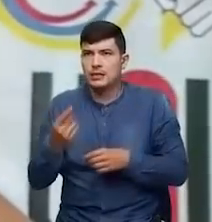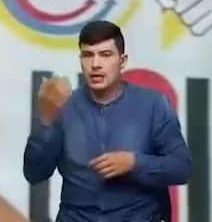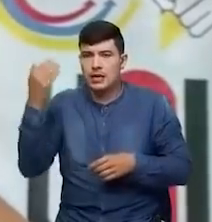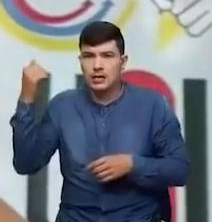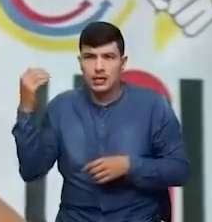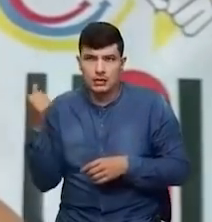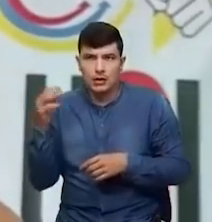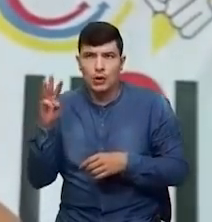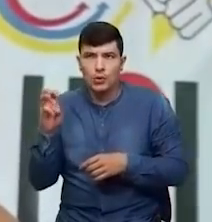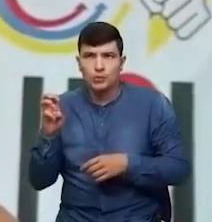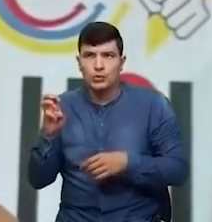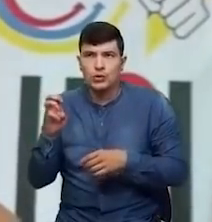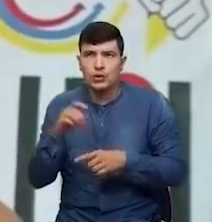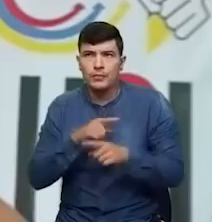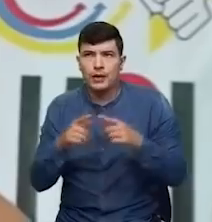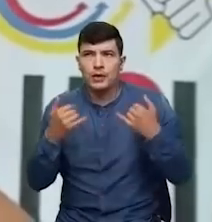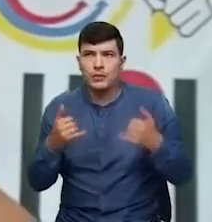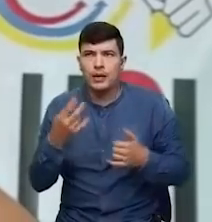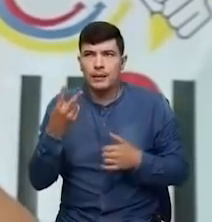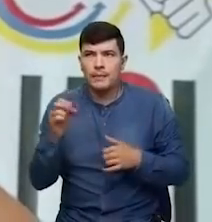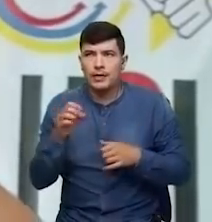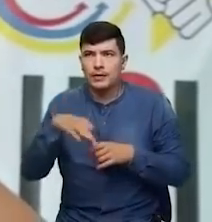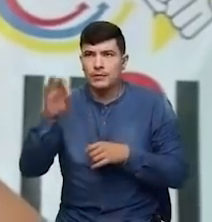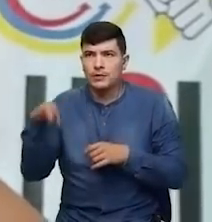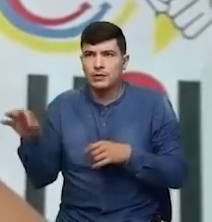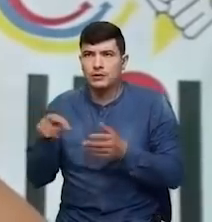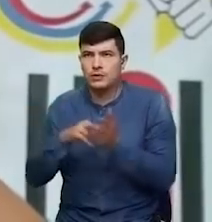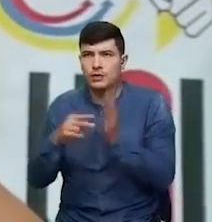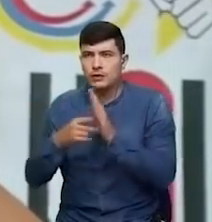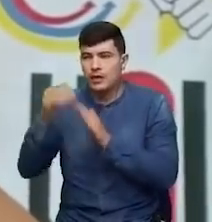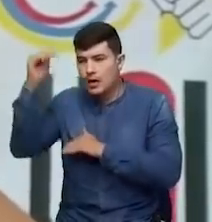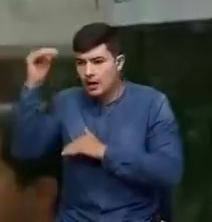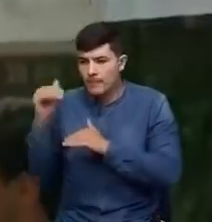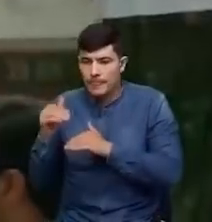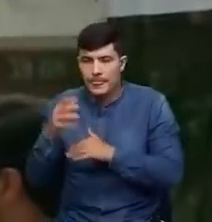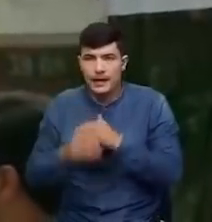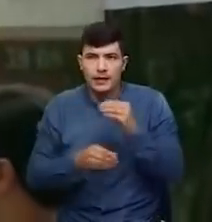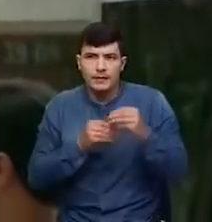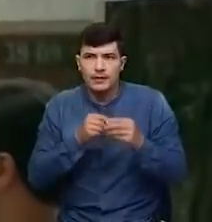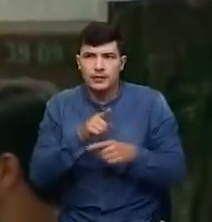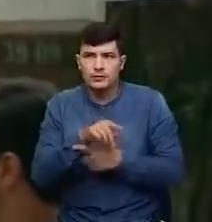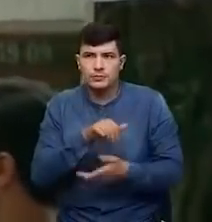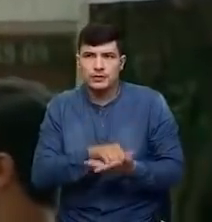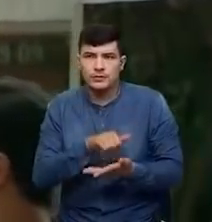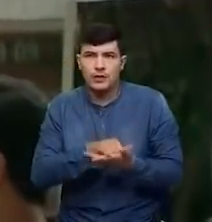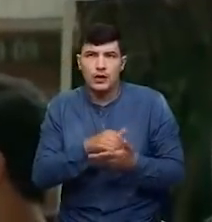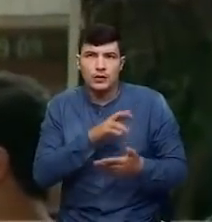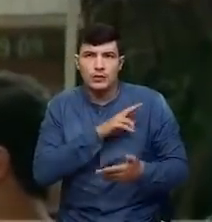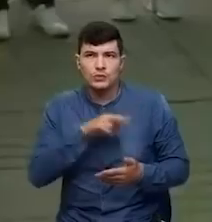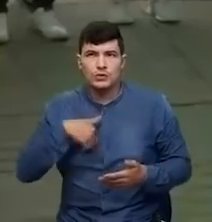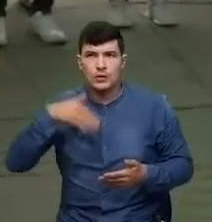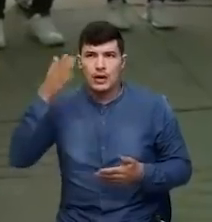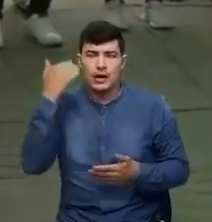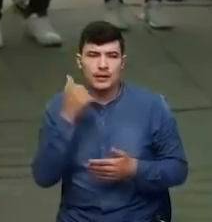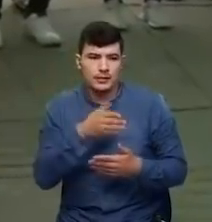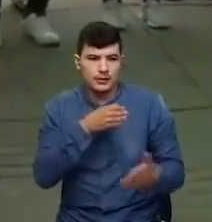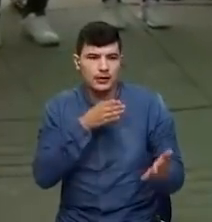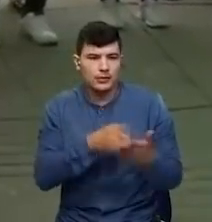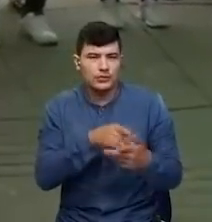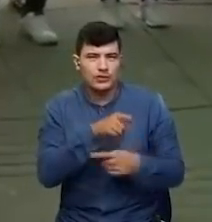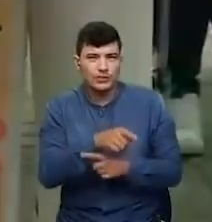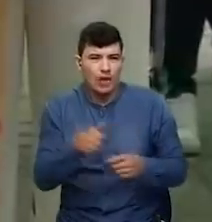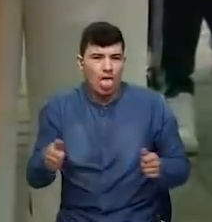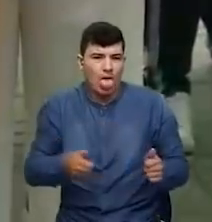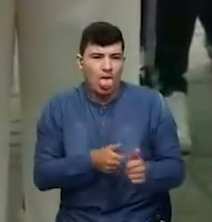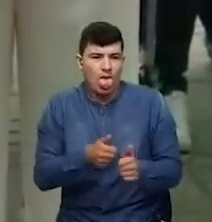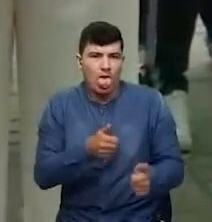pues, obviamente, a más de un 20% de descuento en nuestro salario. También, pues, denunciamos la persecución sindical a la